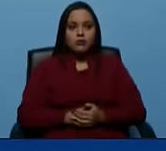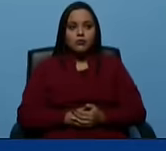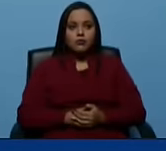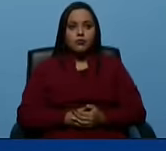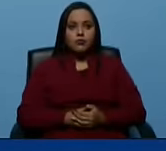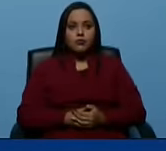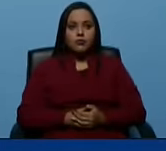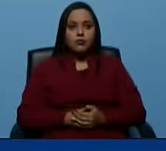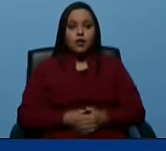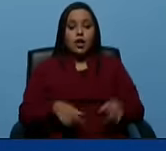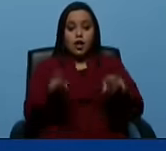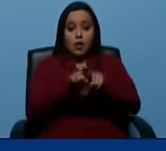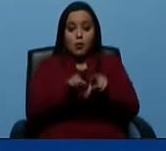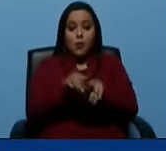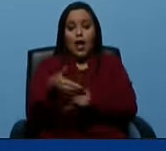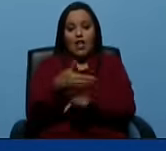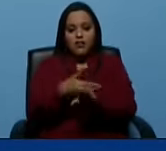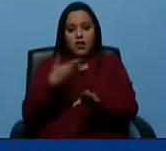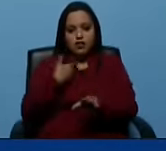Como lo refería en la audiencia,